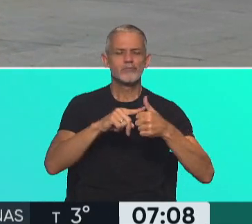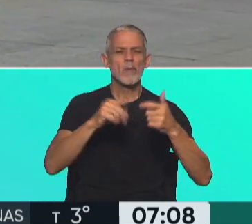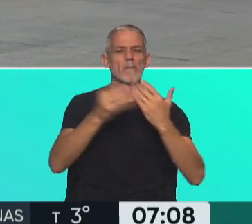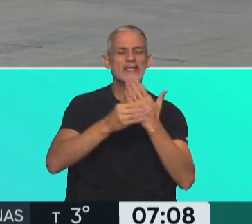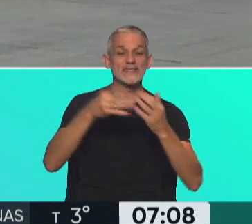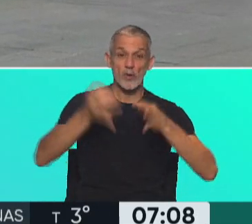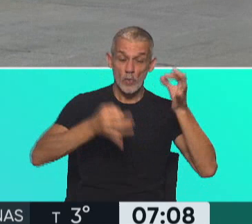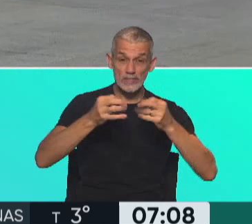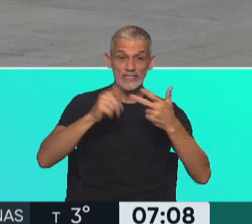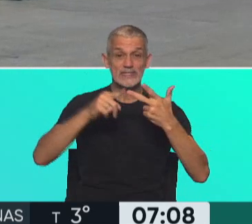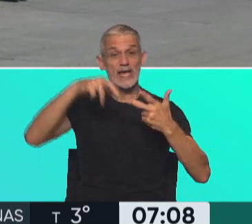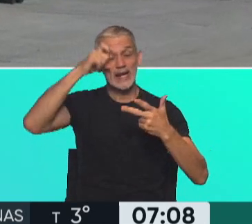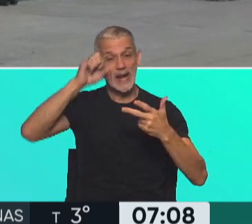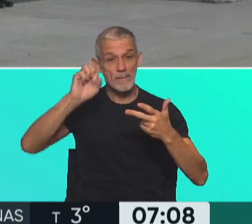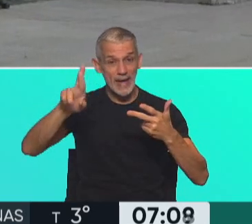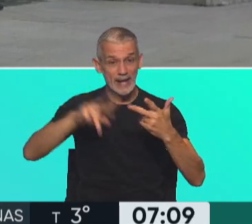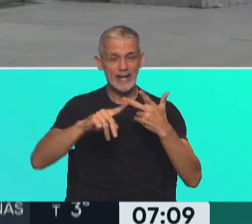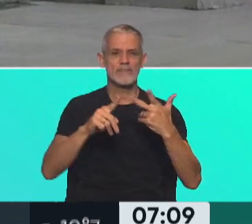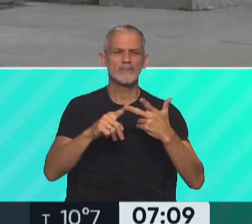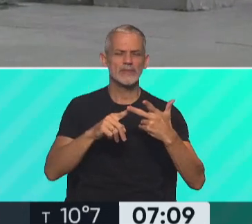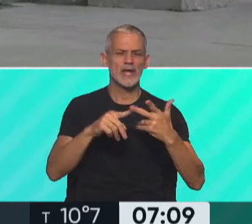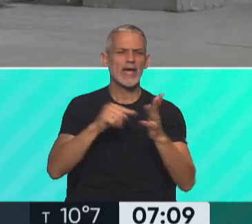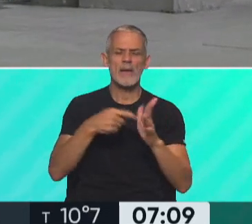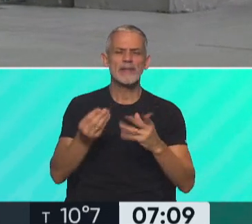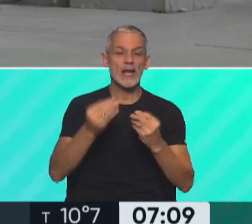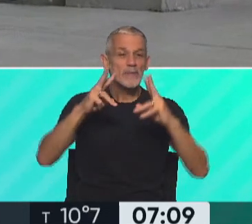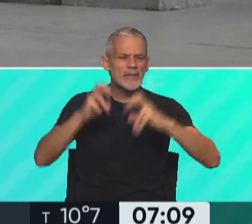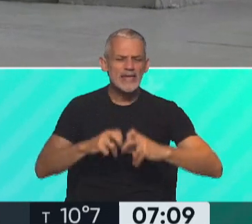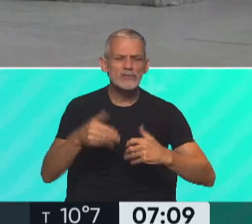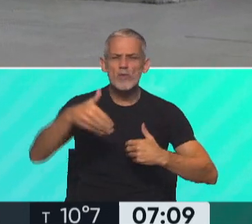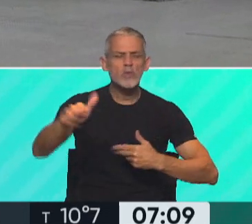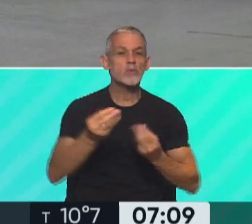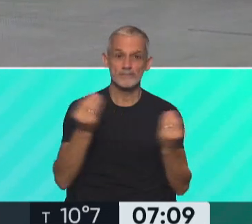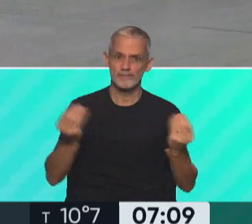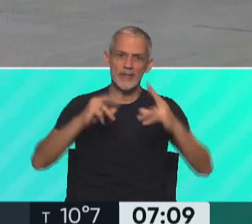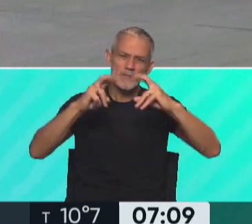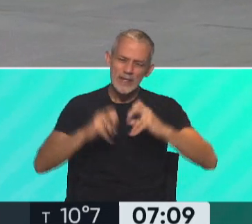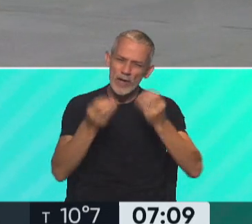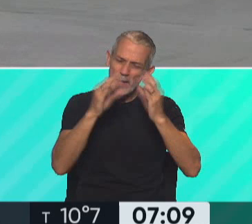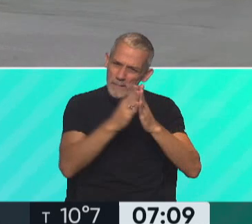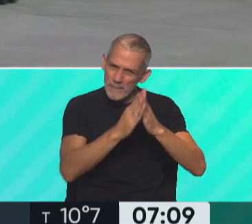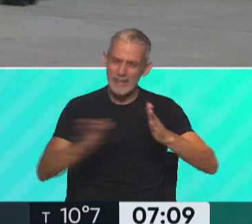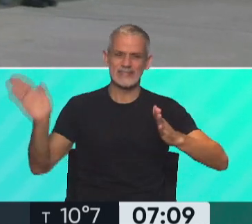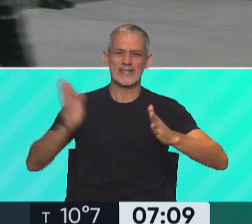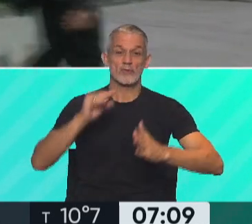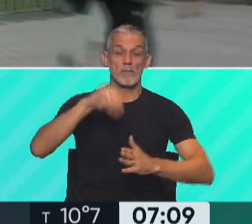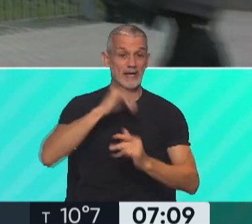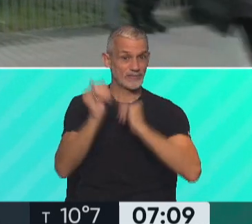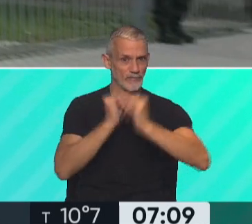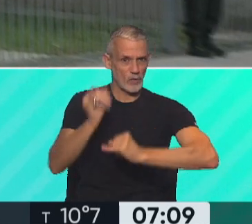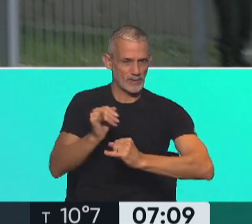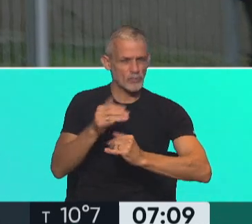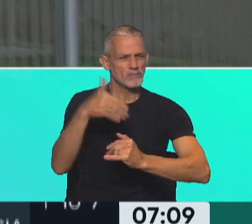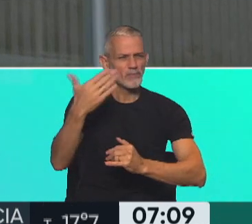de Justicia, pero de la capital federal. ¿En qué va a quedar todo esto? Recién comienza la investigación. Estaremos ampliando, por supuesto, en